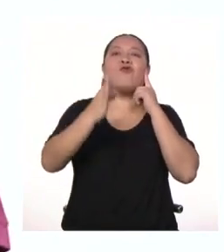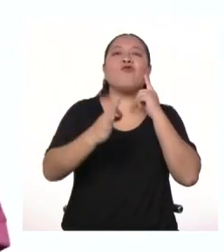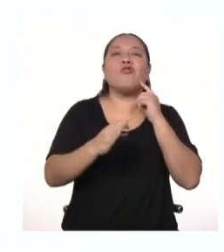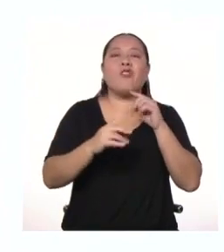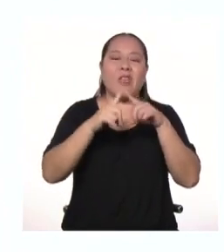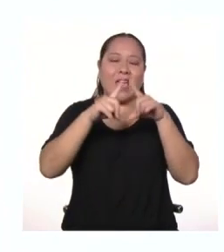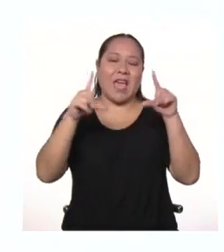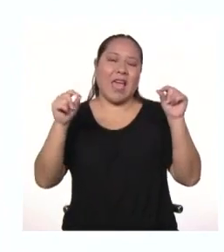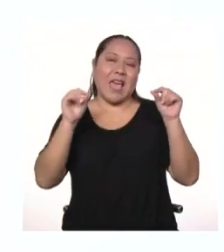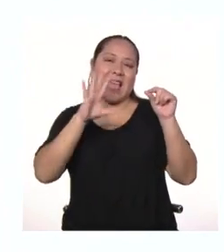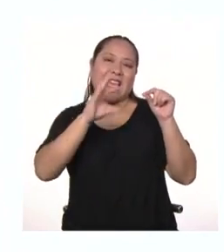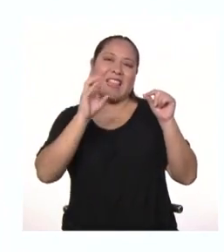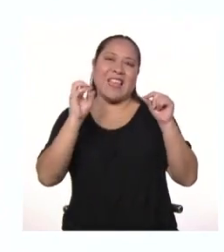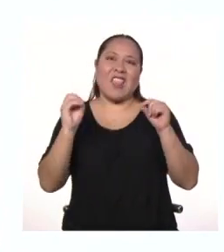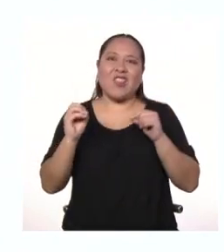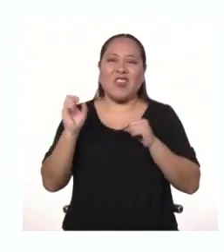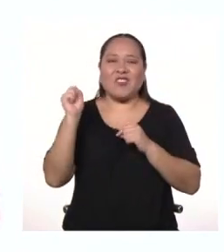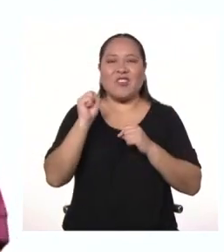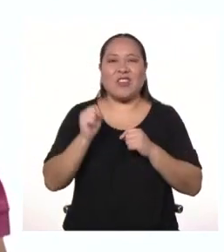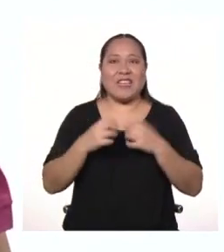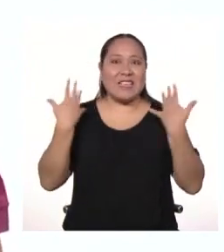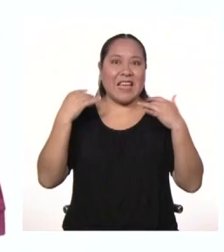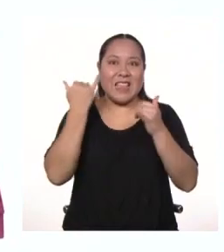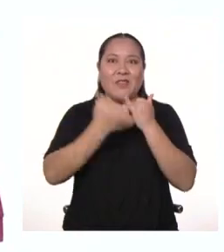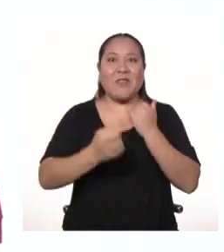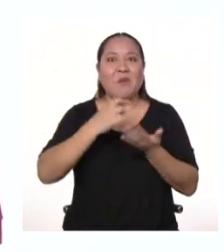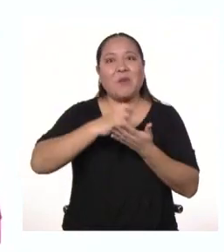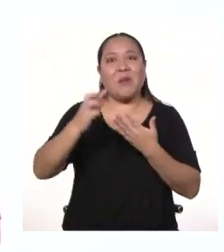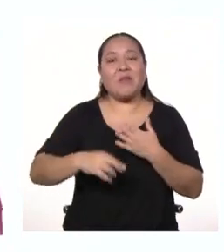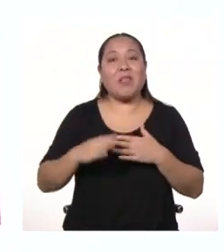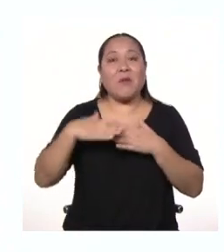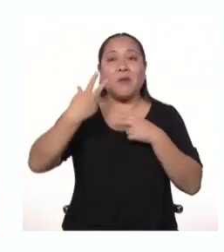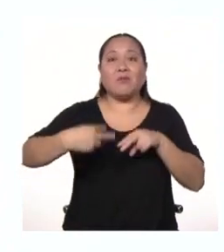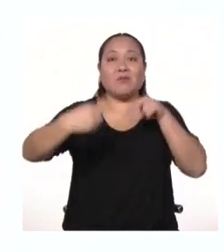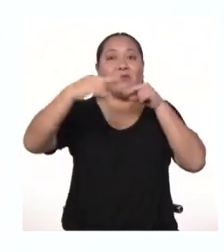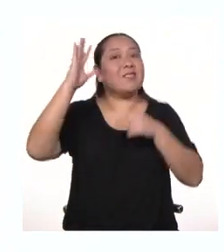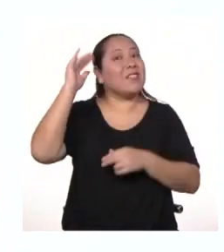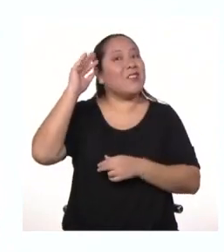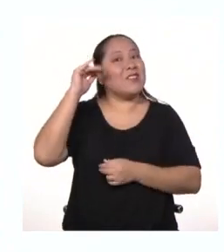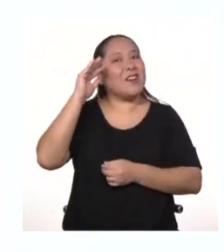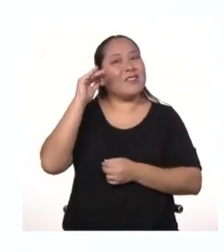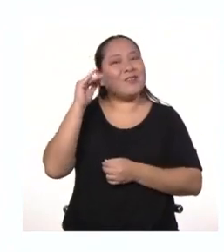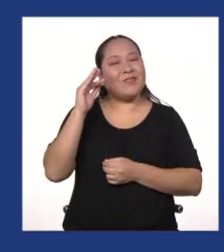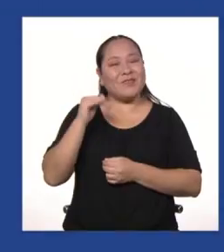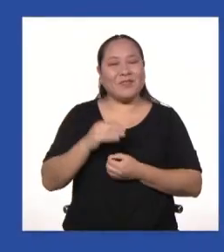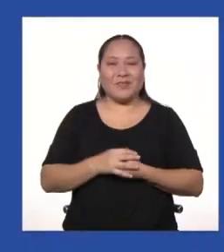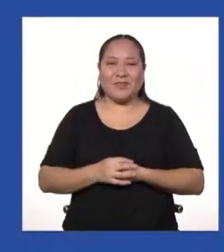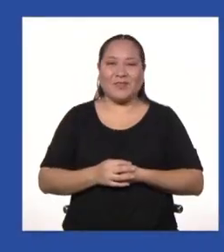Eso fue todo por hoy. Nos vemos en la próxima sesión. ¡Chao, chao!